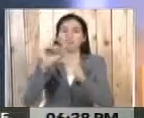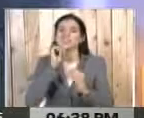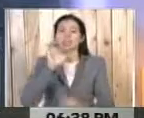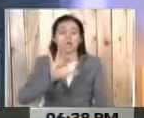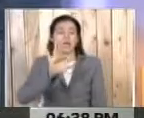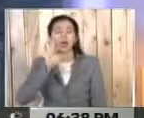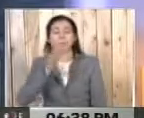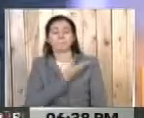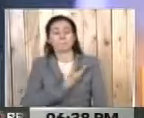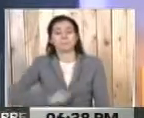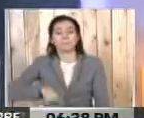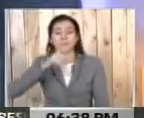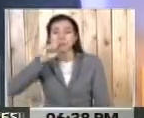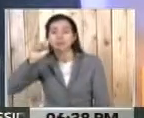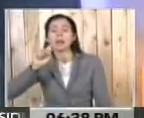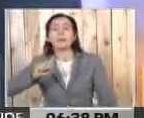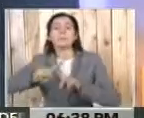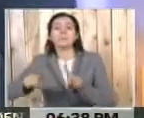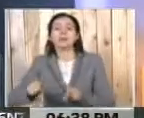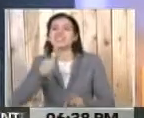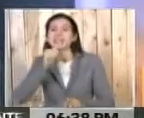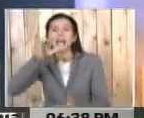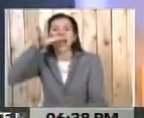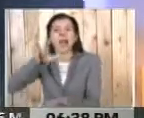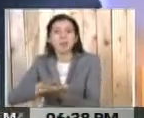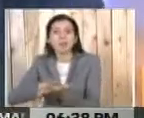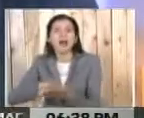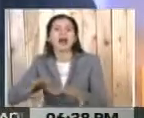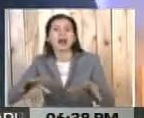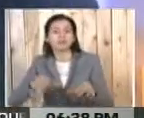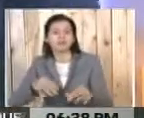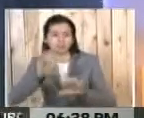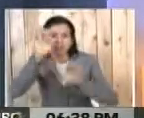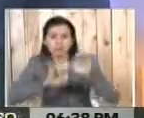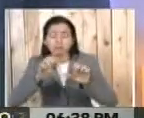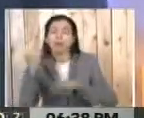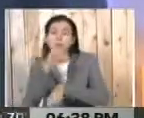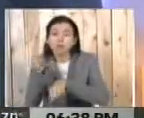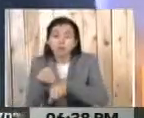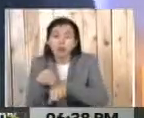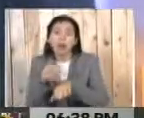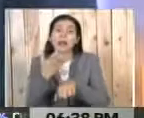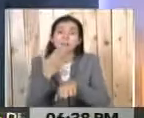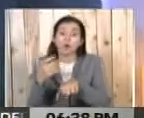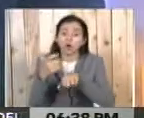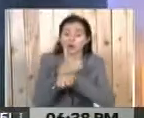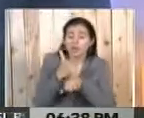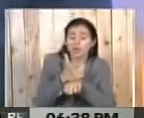pero deben ser ratificados por la Asamblea Nacional. Y que si la Asamblea del Presidente no se pone de acuerdo, es la